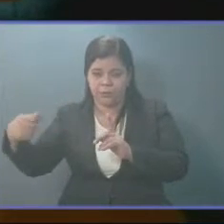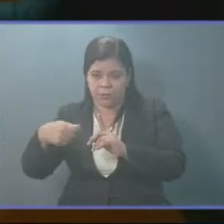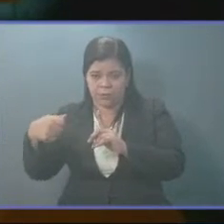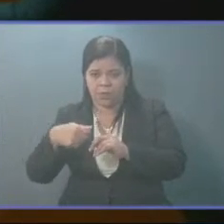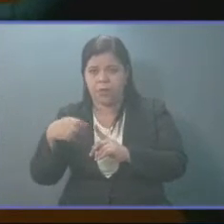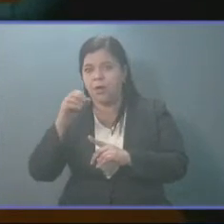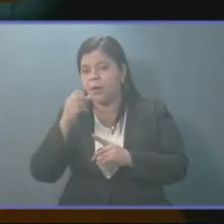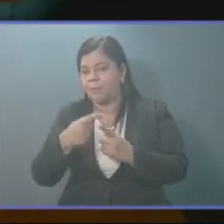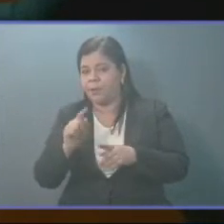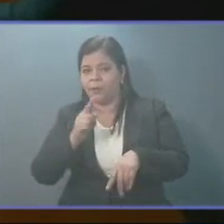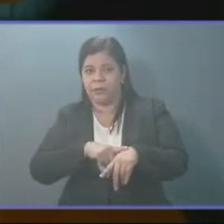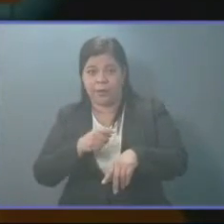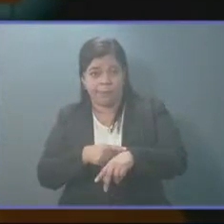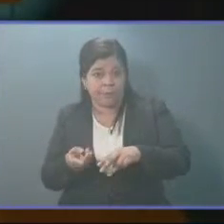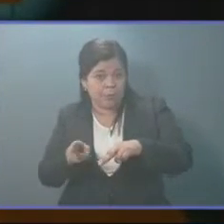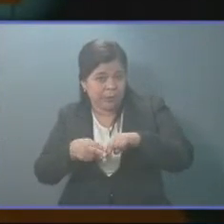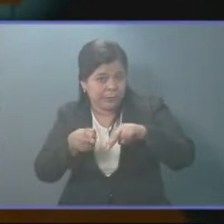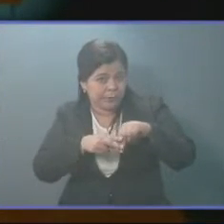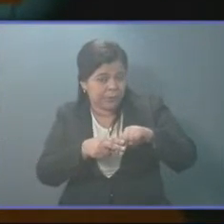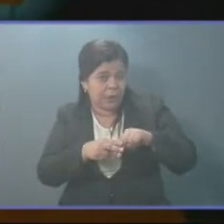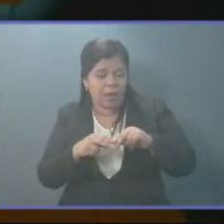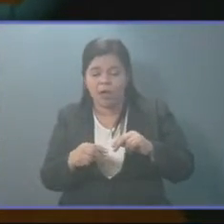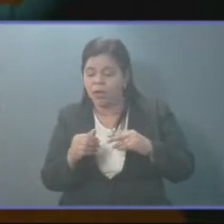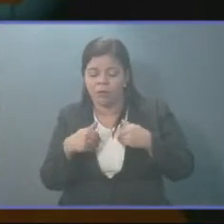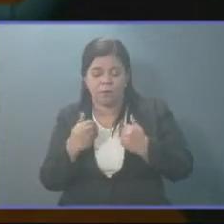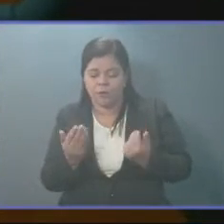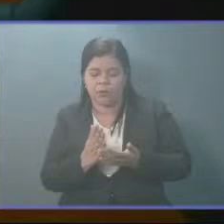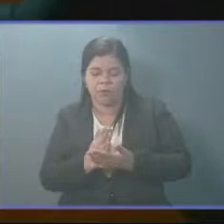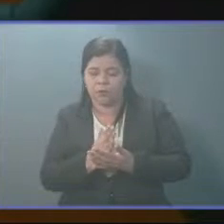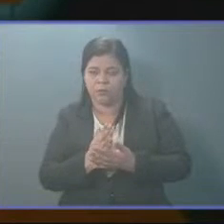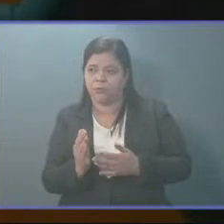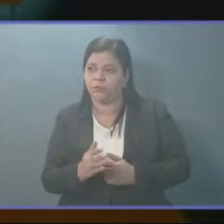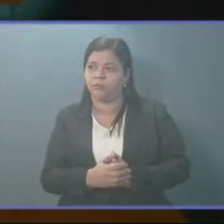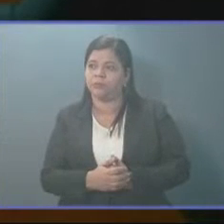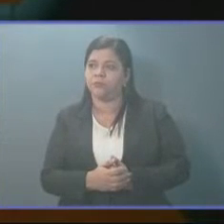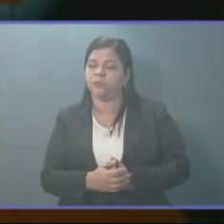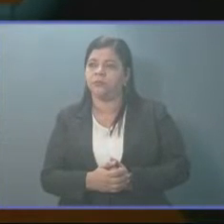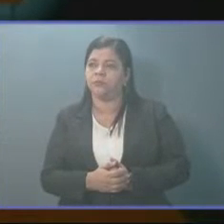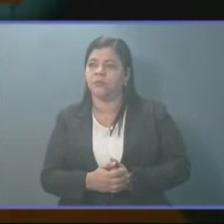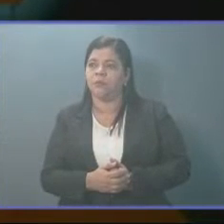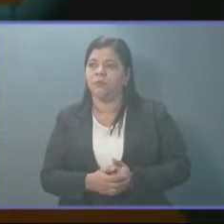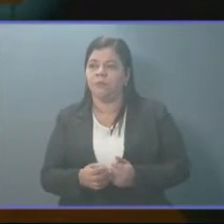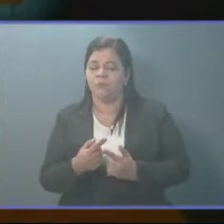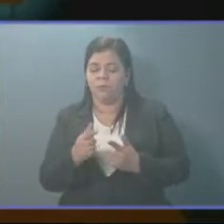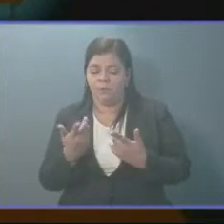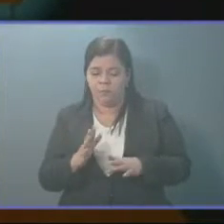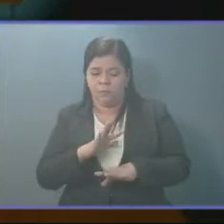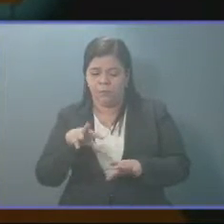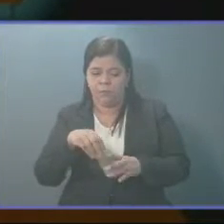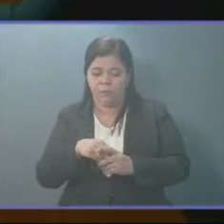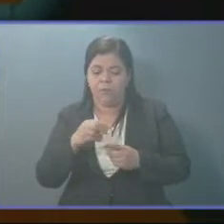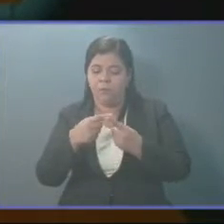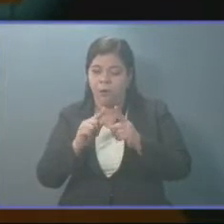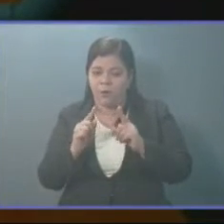¿verdad? O otras entradas, si se puede llamar de esa manera, que ellos perciben y que